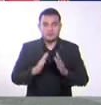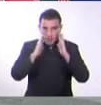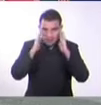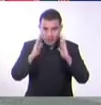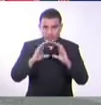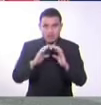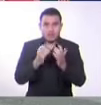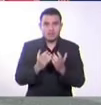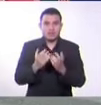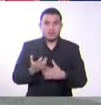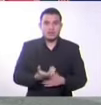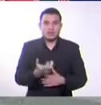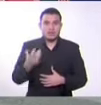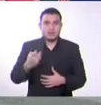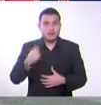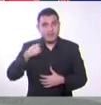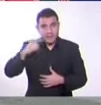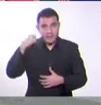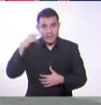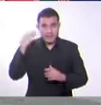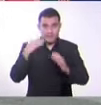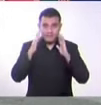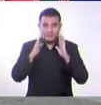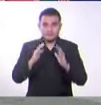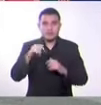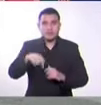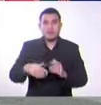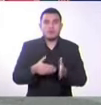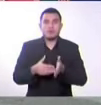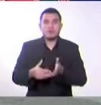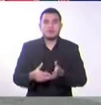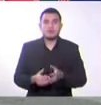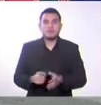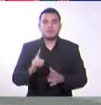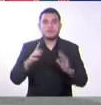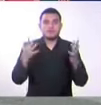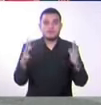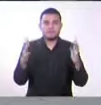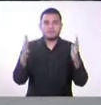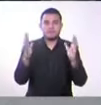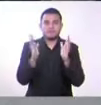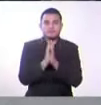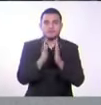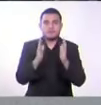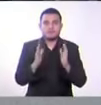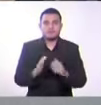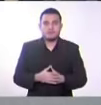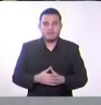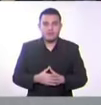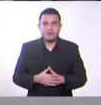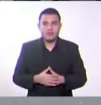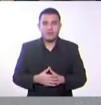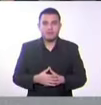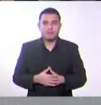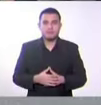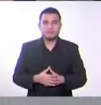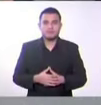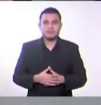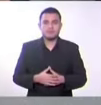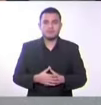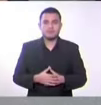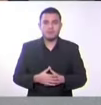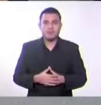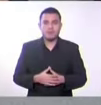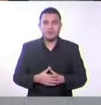atentos y atentas. Y ahora, Luis, vamos a iniciar con un aplauso. Uno, dos, tres. Iniciamos. Adelante. Bueno,